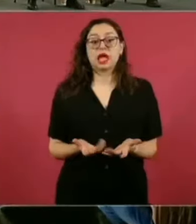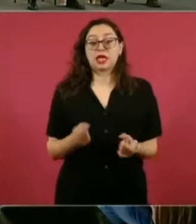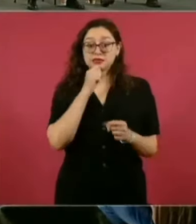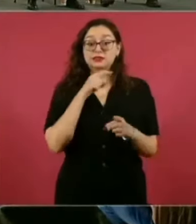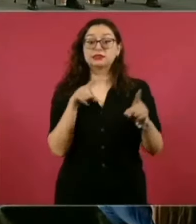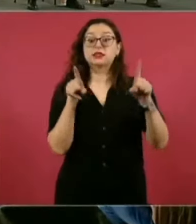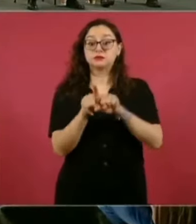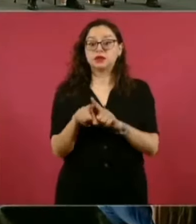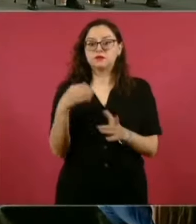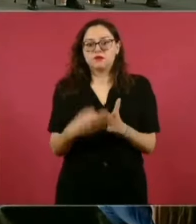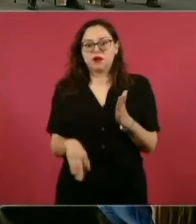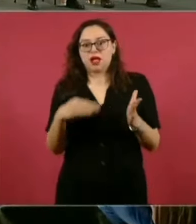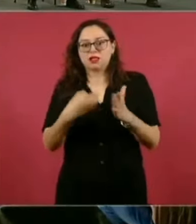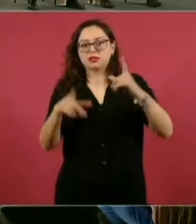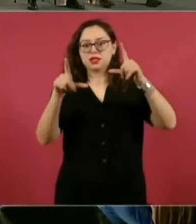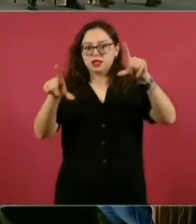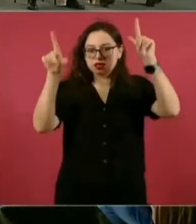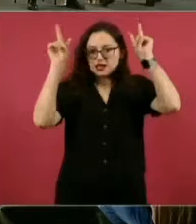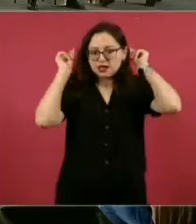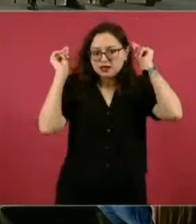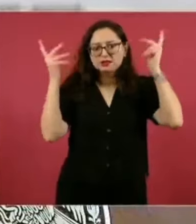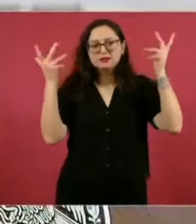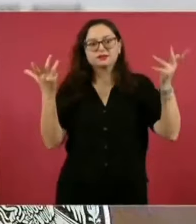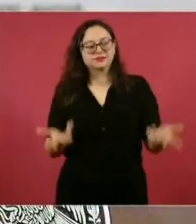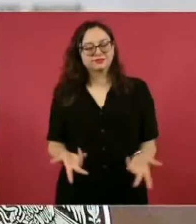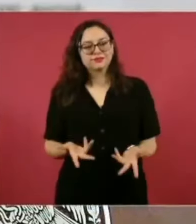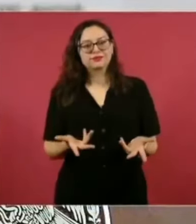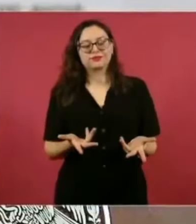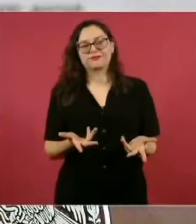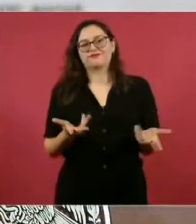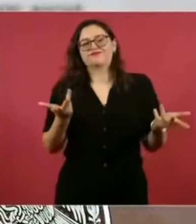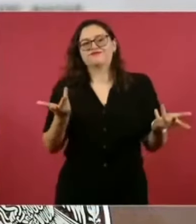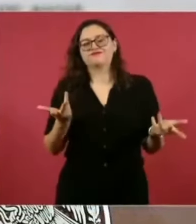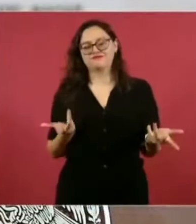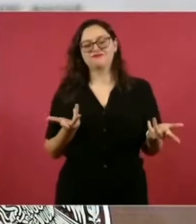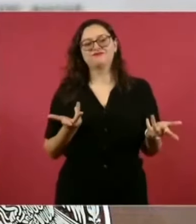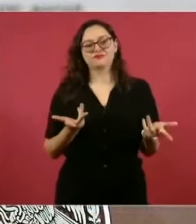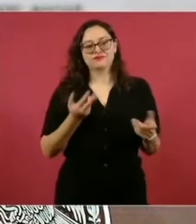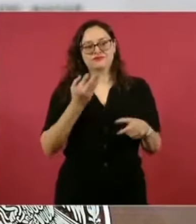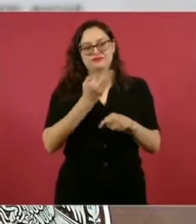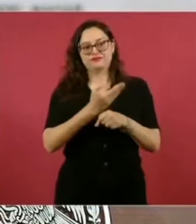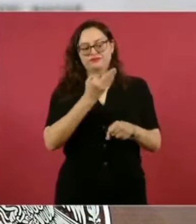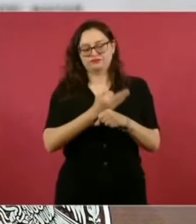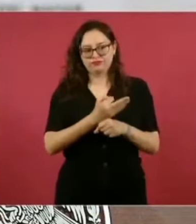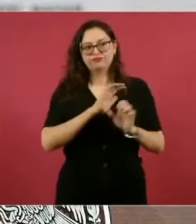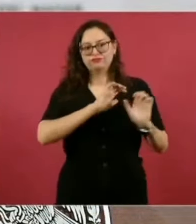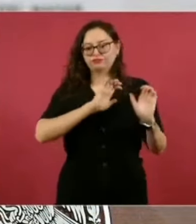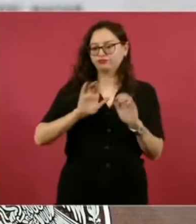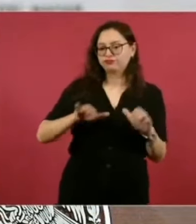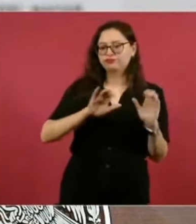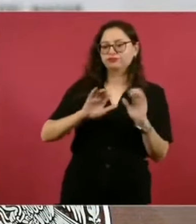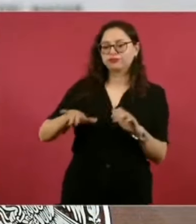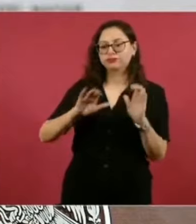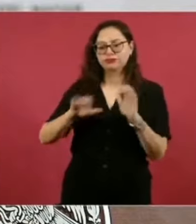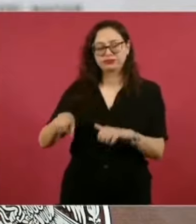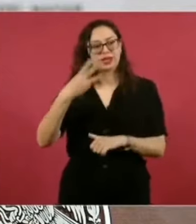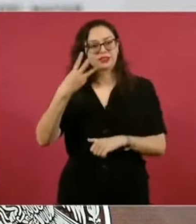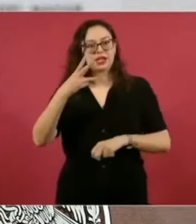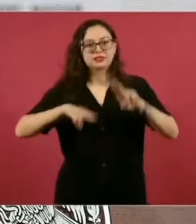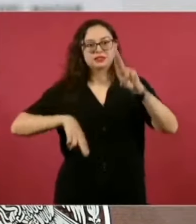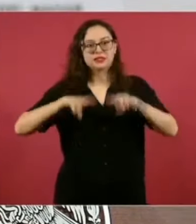enfermeros generales y las auxiliares de enfermería están en los 3 niveles de atención. Las